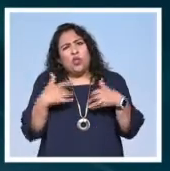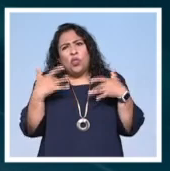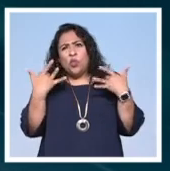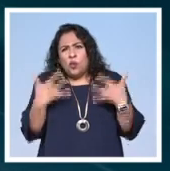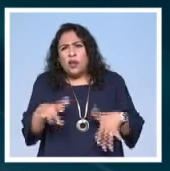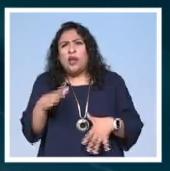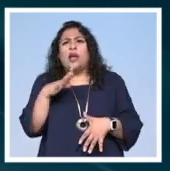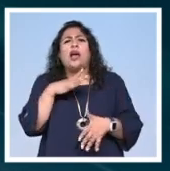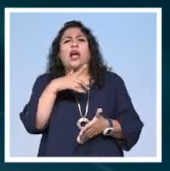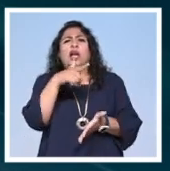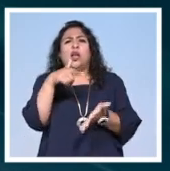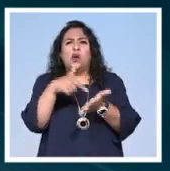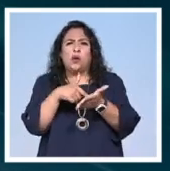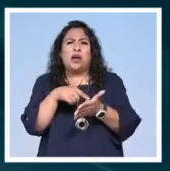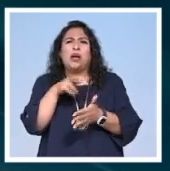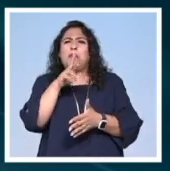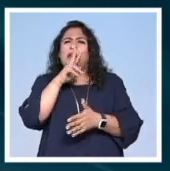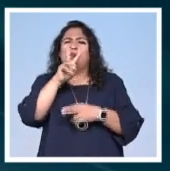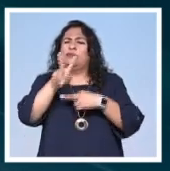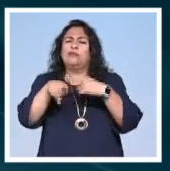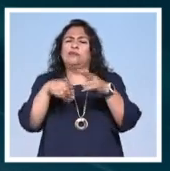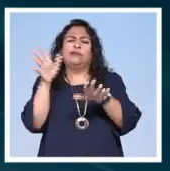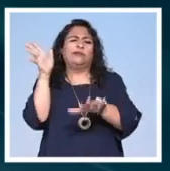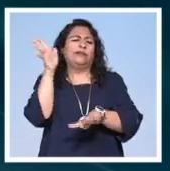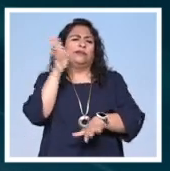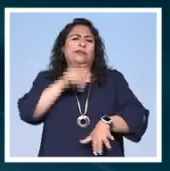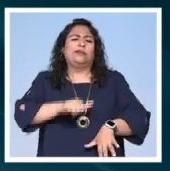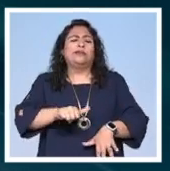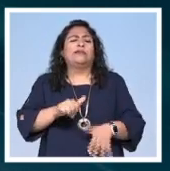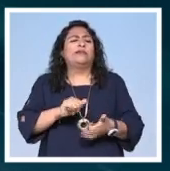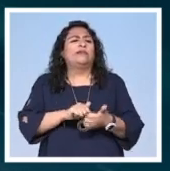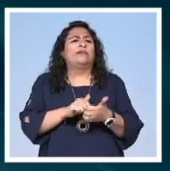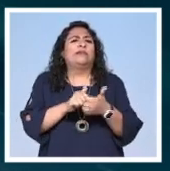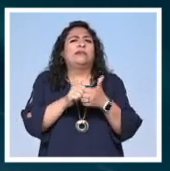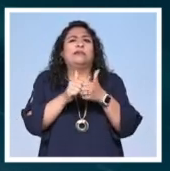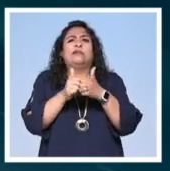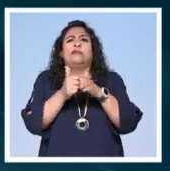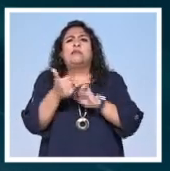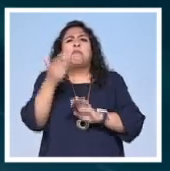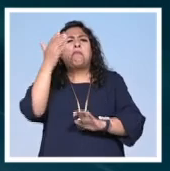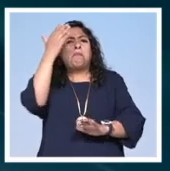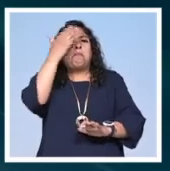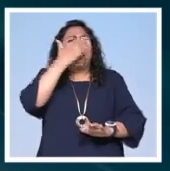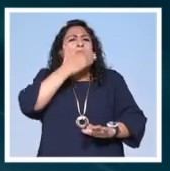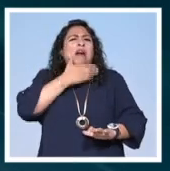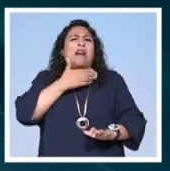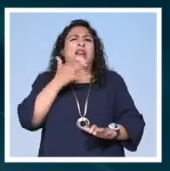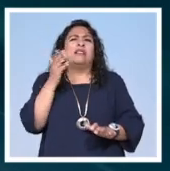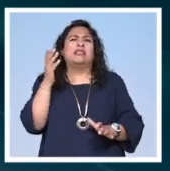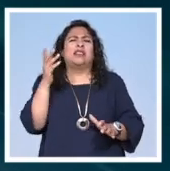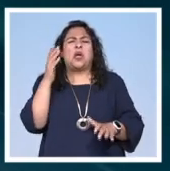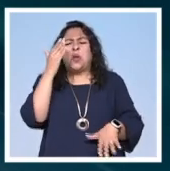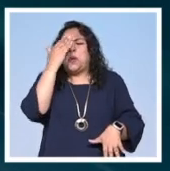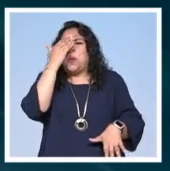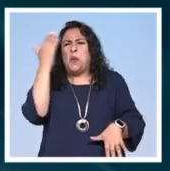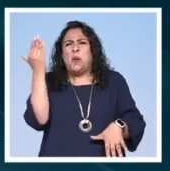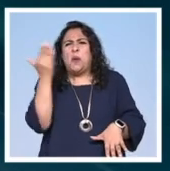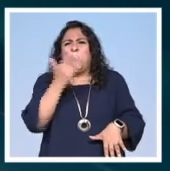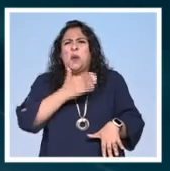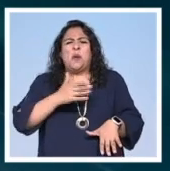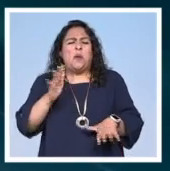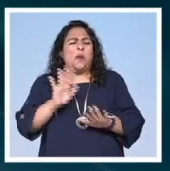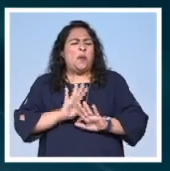hay sitios a los que prefiero no volver porque se han convertido en una máscara en una deeo en un